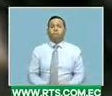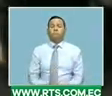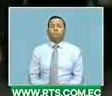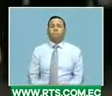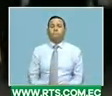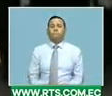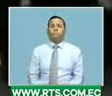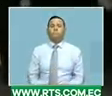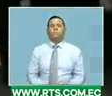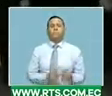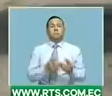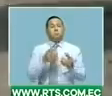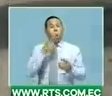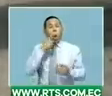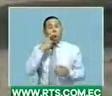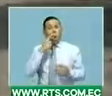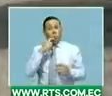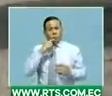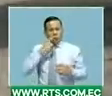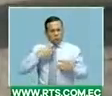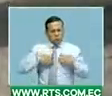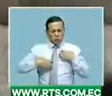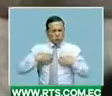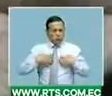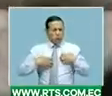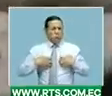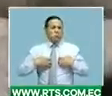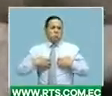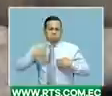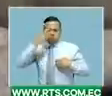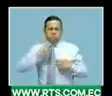Un ataque de celos terminó en asesinato, femicidio,